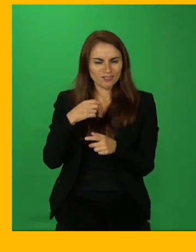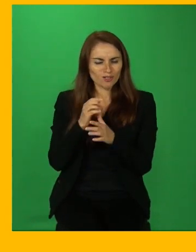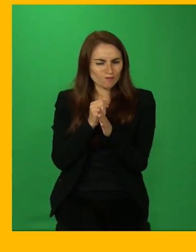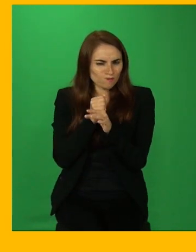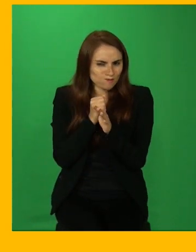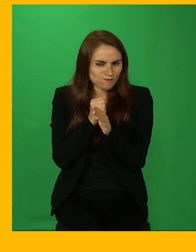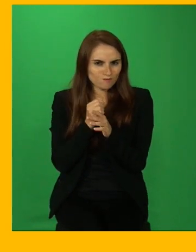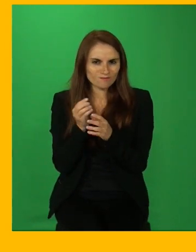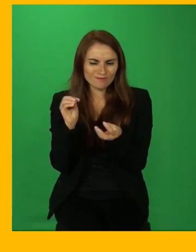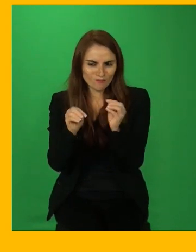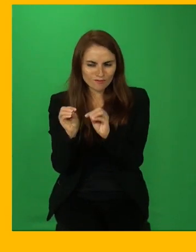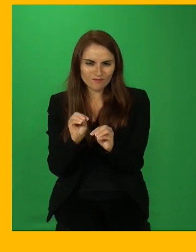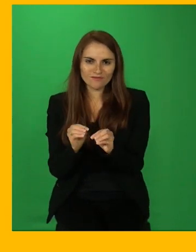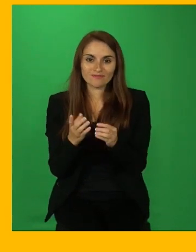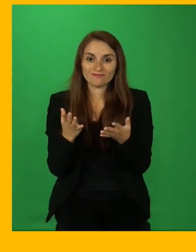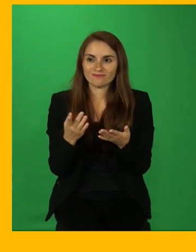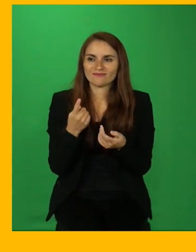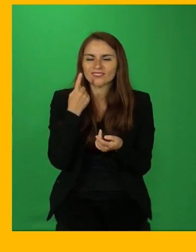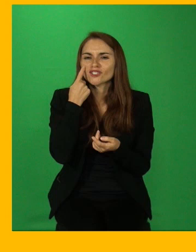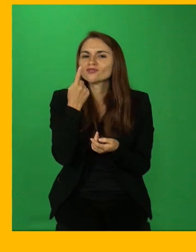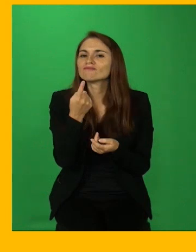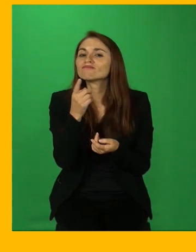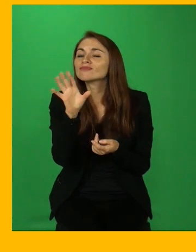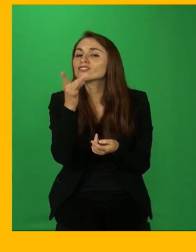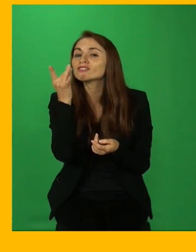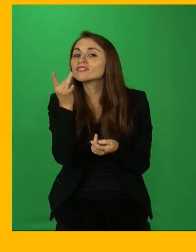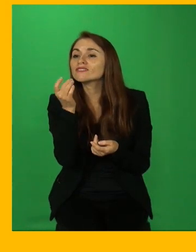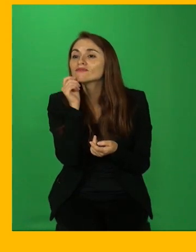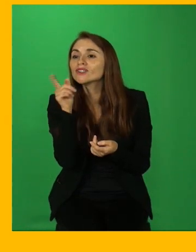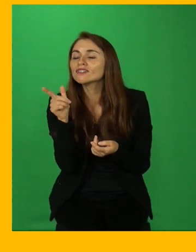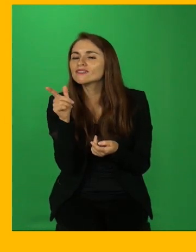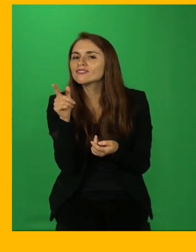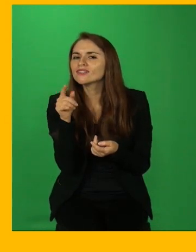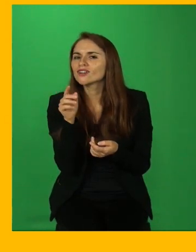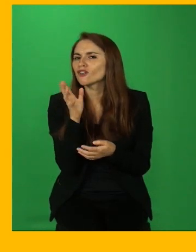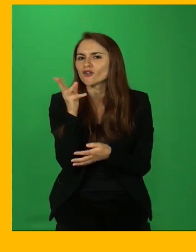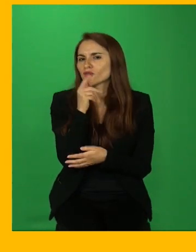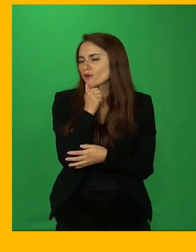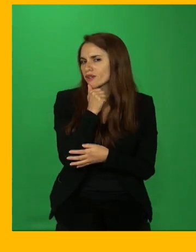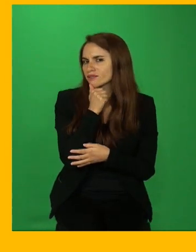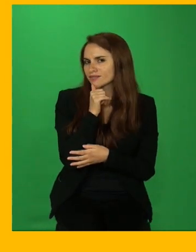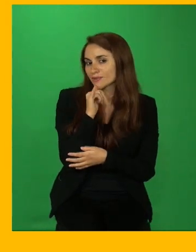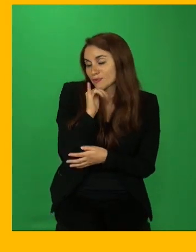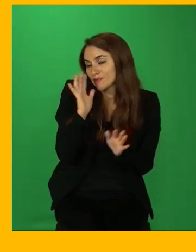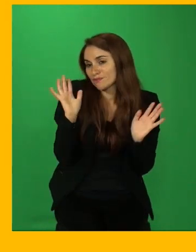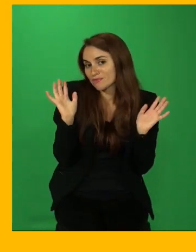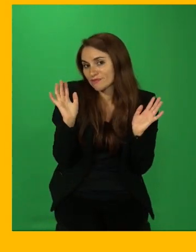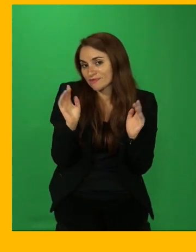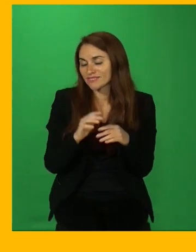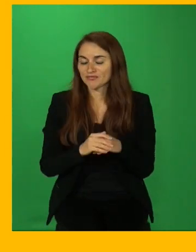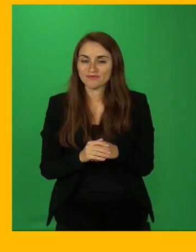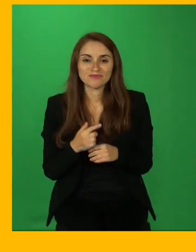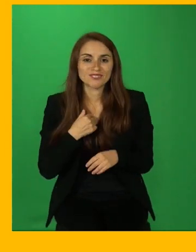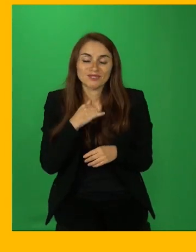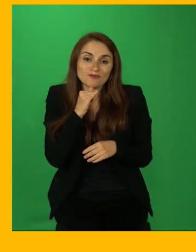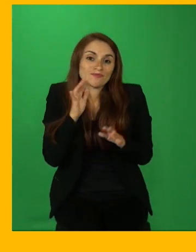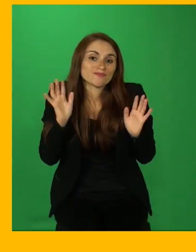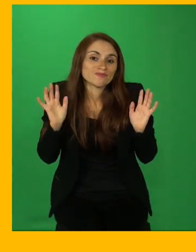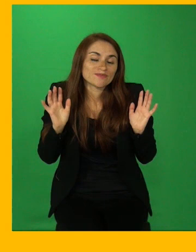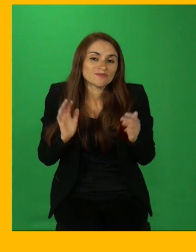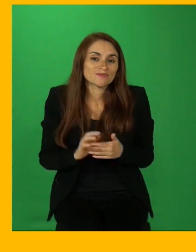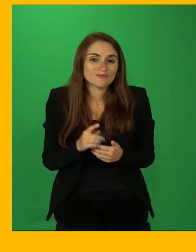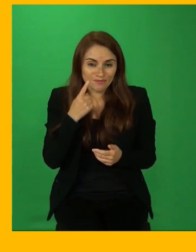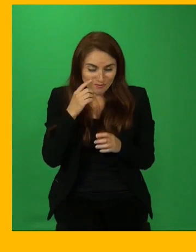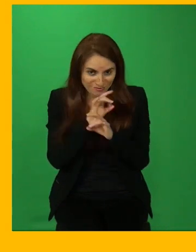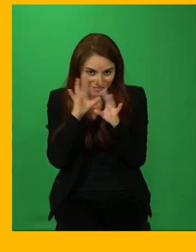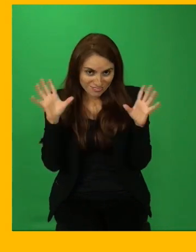en la prueba así que tú la descubriste acá o tal vez no hay no sé la verdad es que no sé no tienes claro